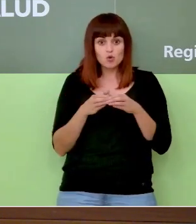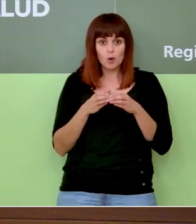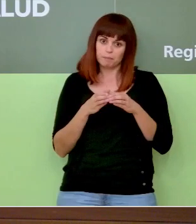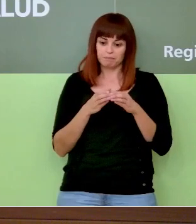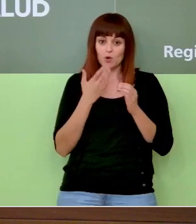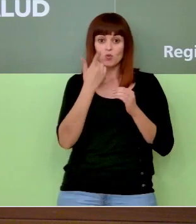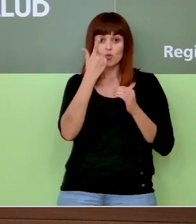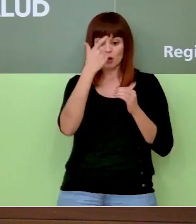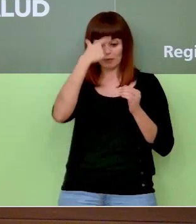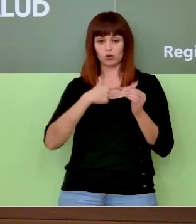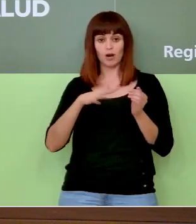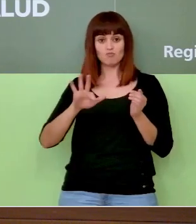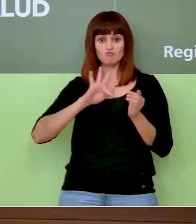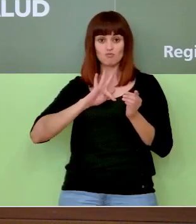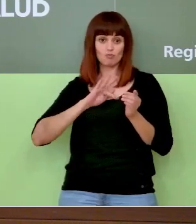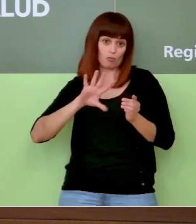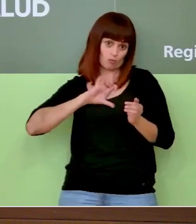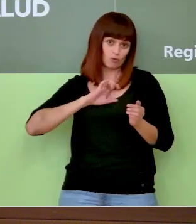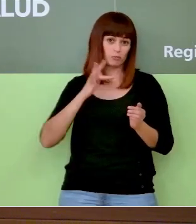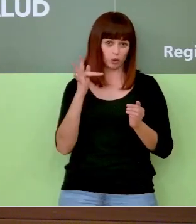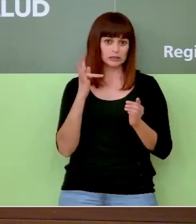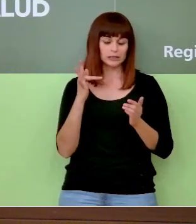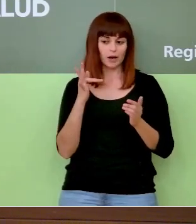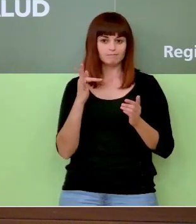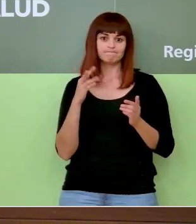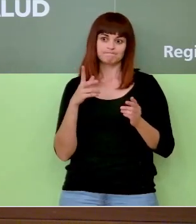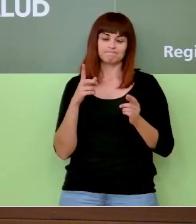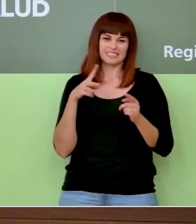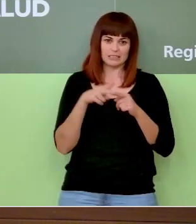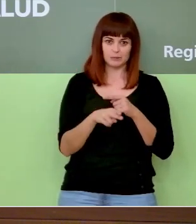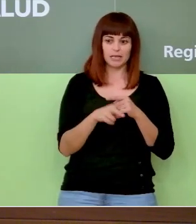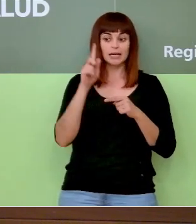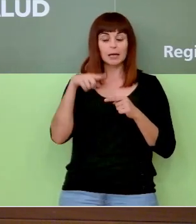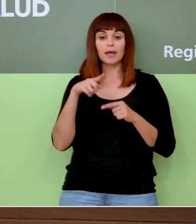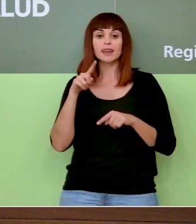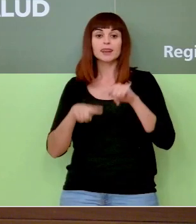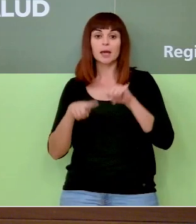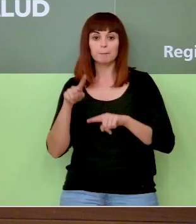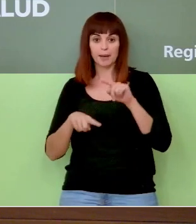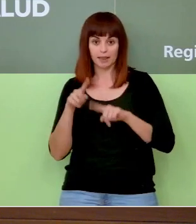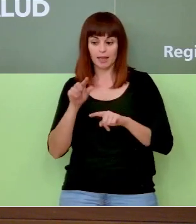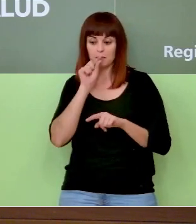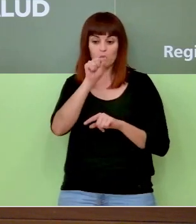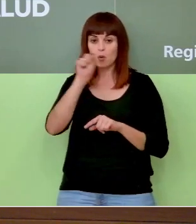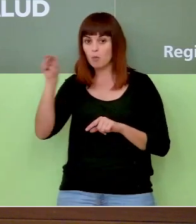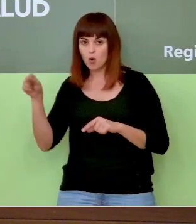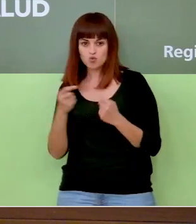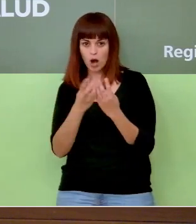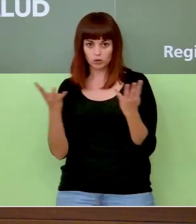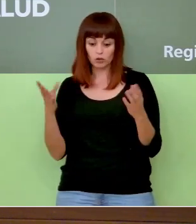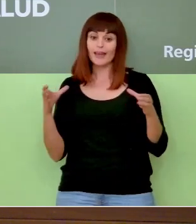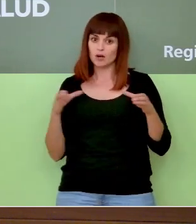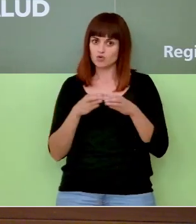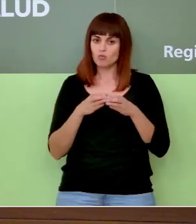persona positiva, y además de eso también reduce, si hay brotes, el tamaño del brote. Entonces, el grupo de 6 es una